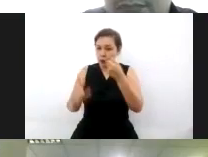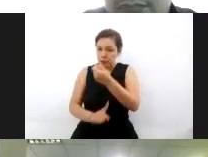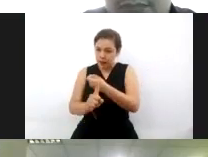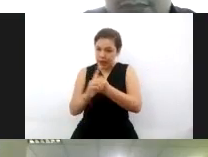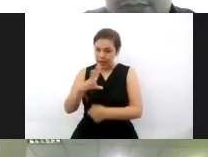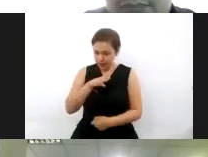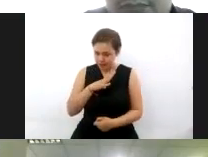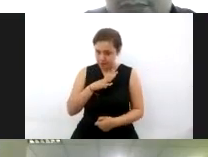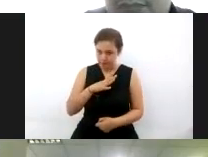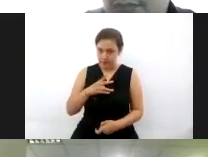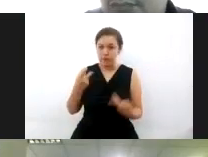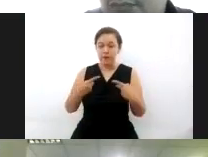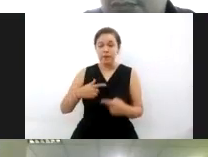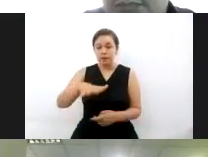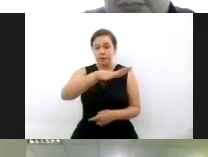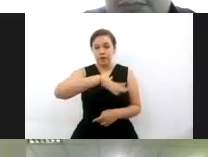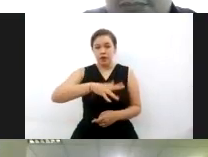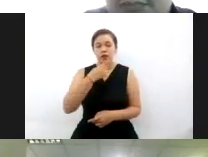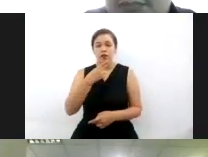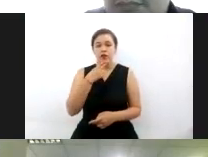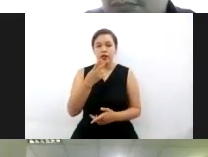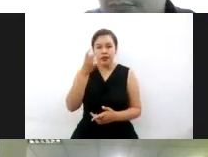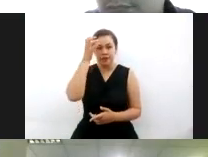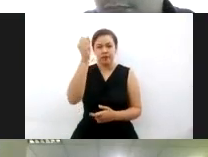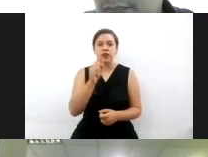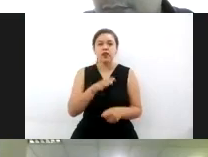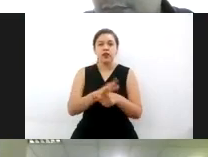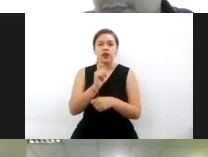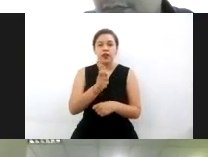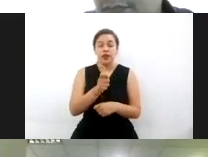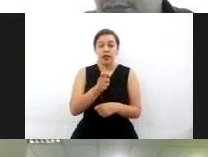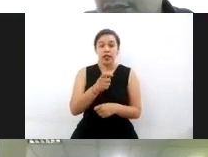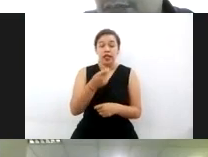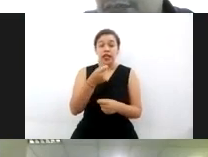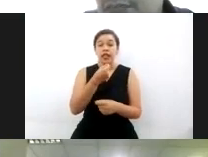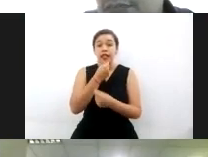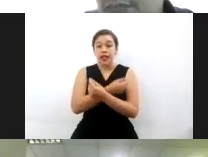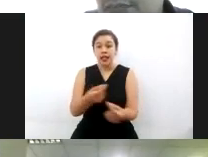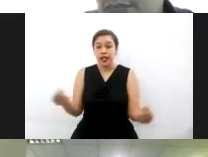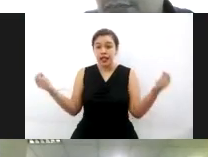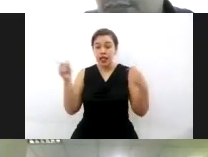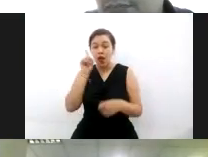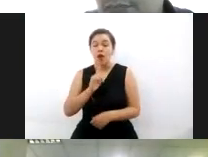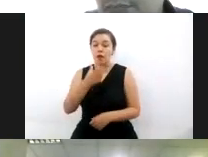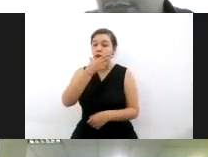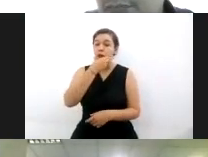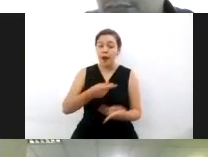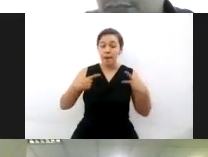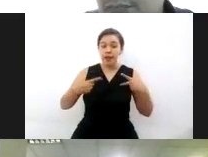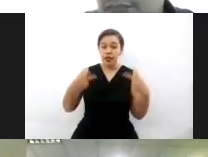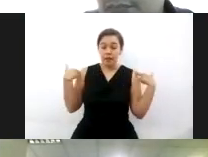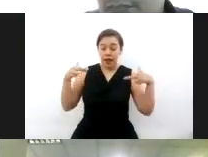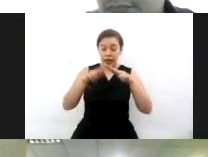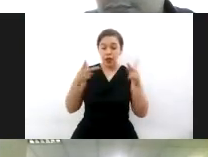público usuario, la definición operacional va a ser que toda niña, niño, docente y personal académico o administrativo que